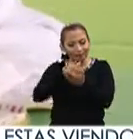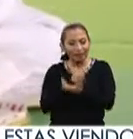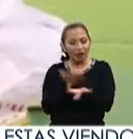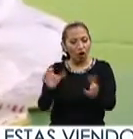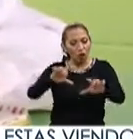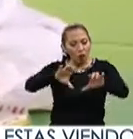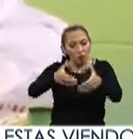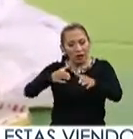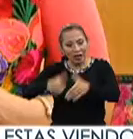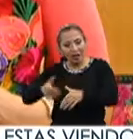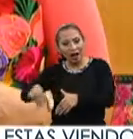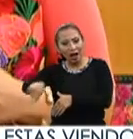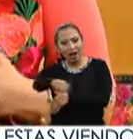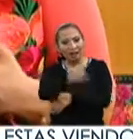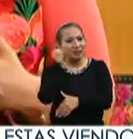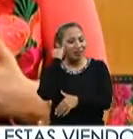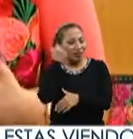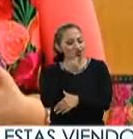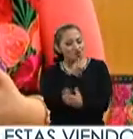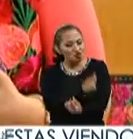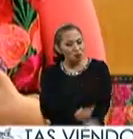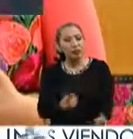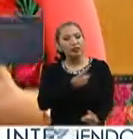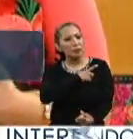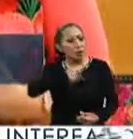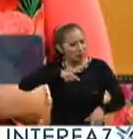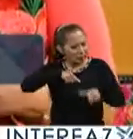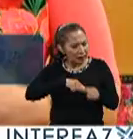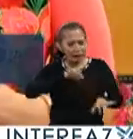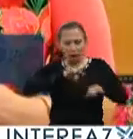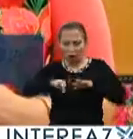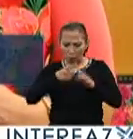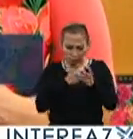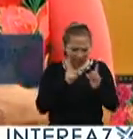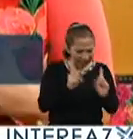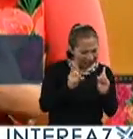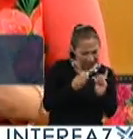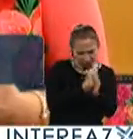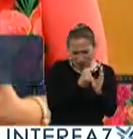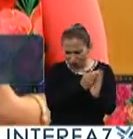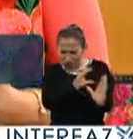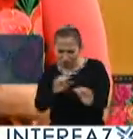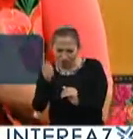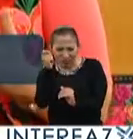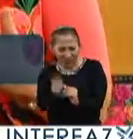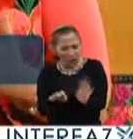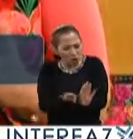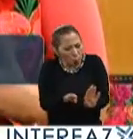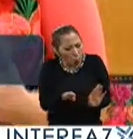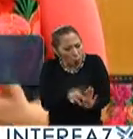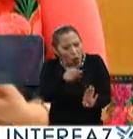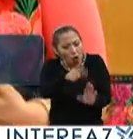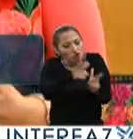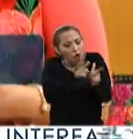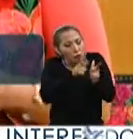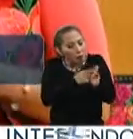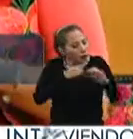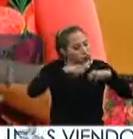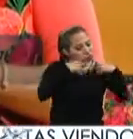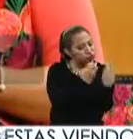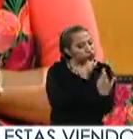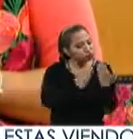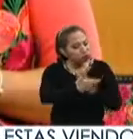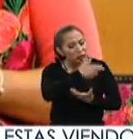de comunidades indígenas. Tenemos que seguir trabajando en la didáctica, que implica un trabajo en grupos